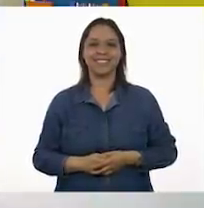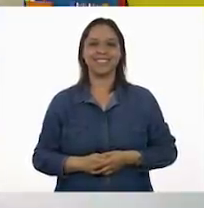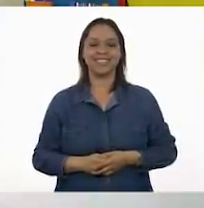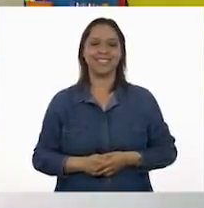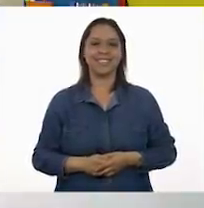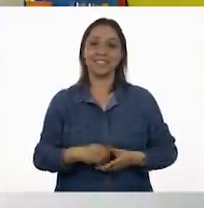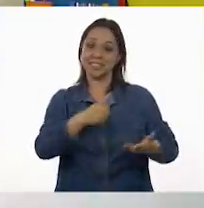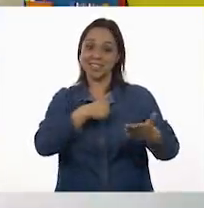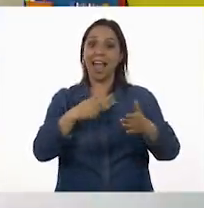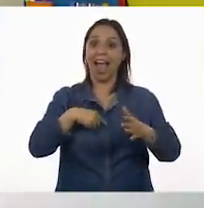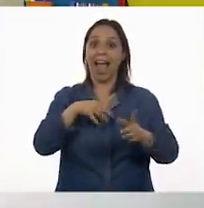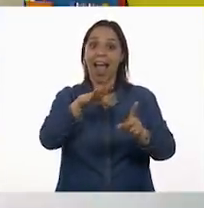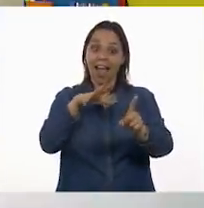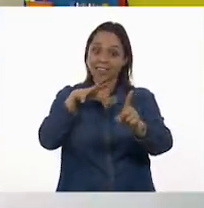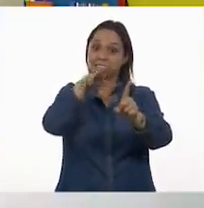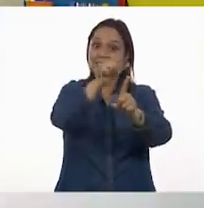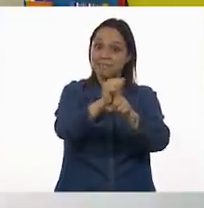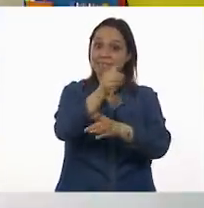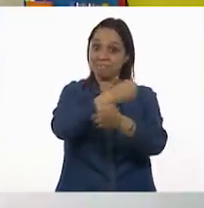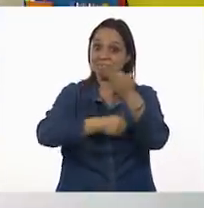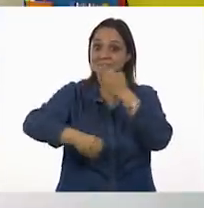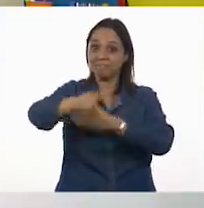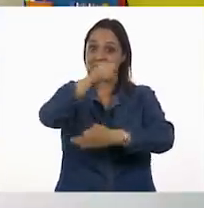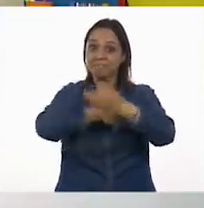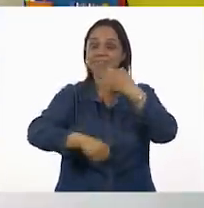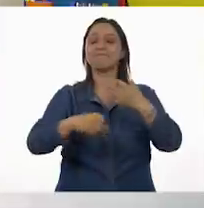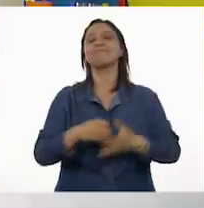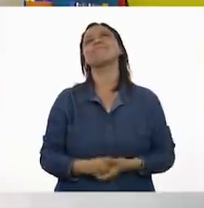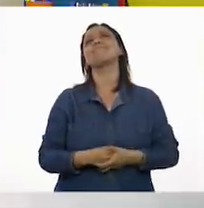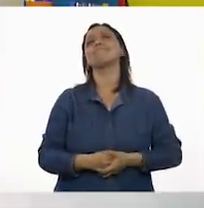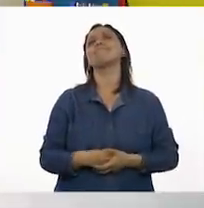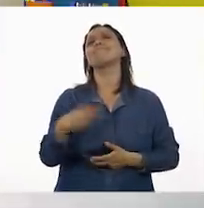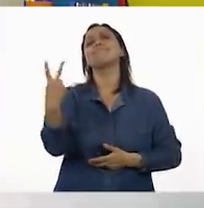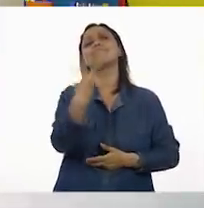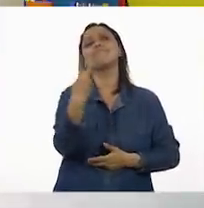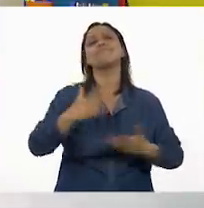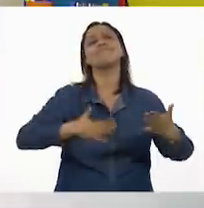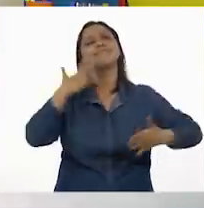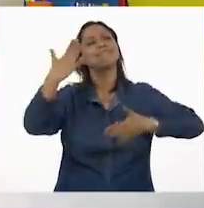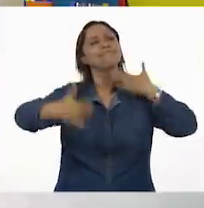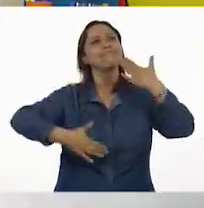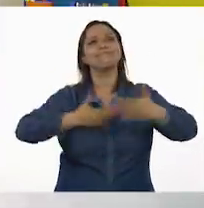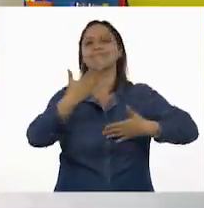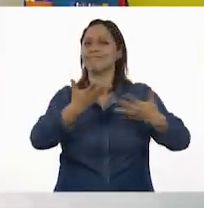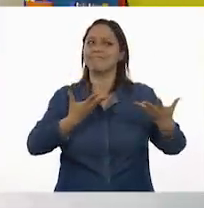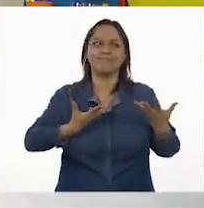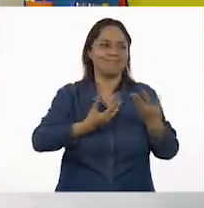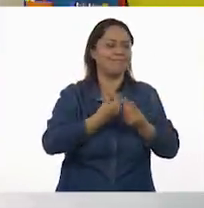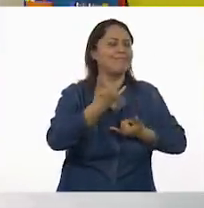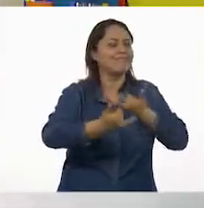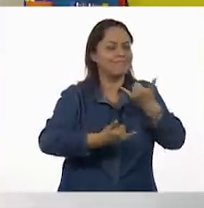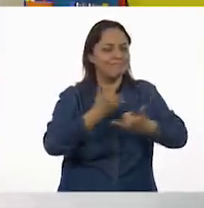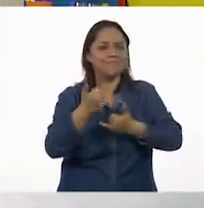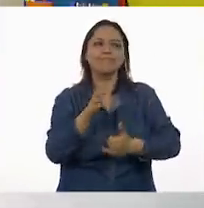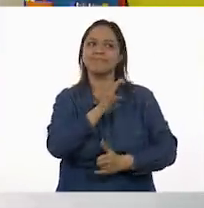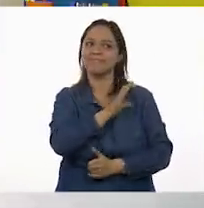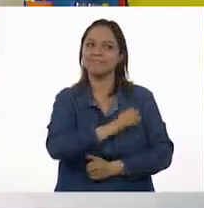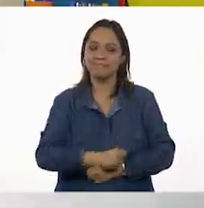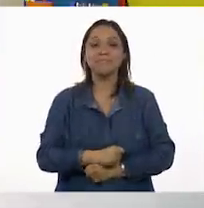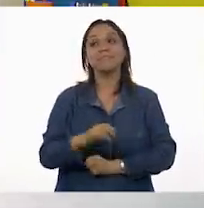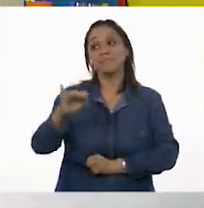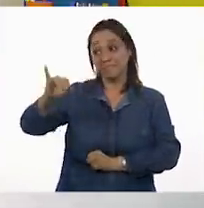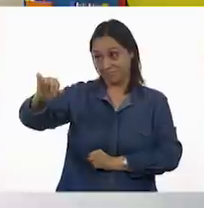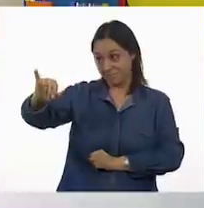¡Todas llegamos! ¡Ay, Carla, Jess! ¡Qué divertido es jugar con ustedes! ¡Me encanta!